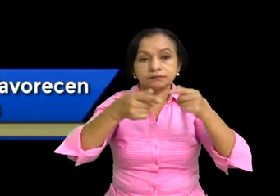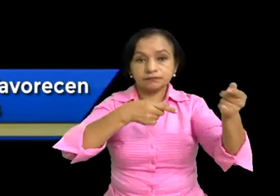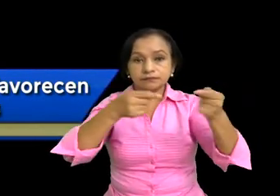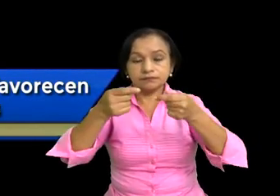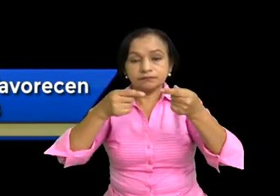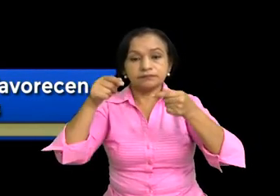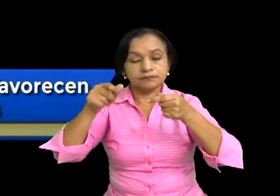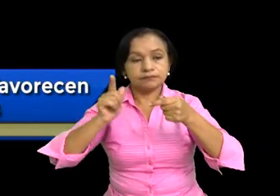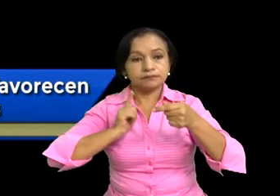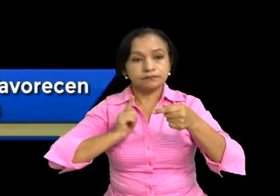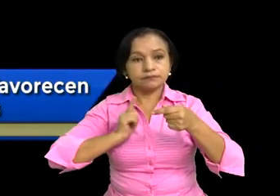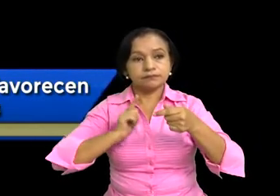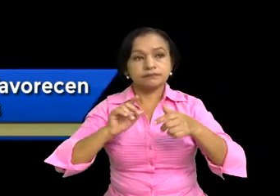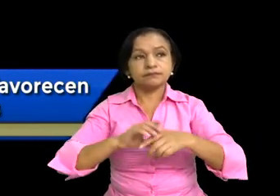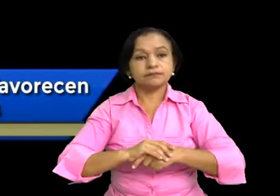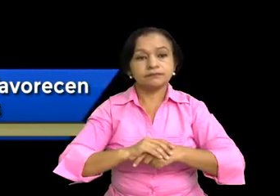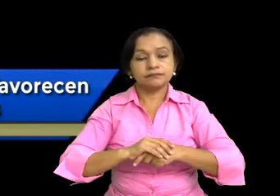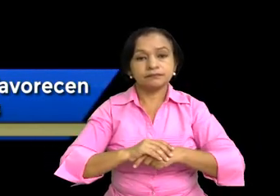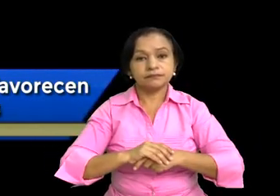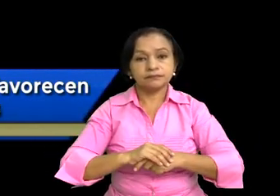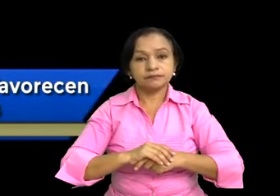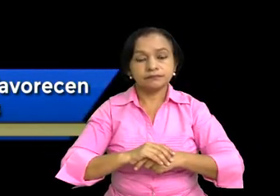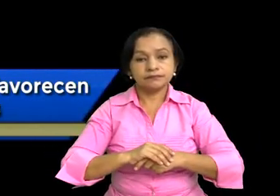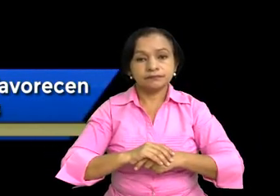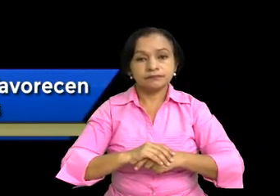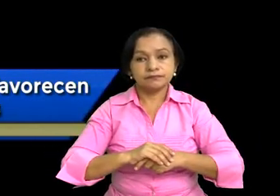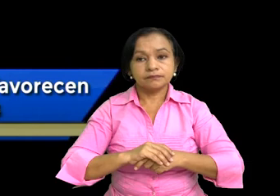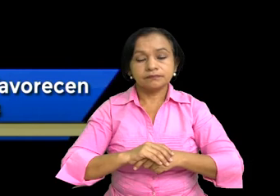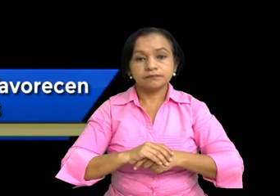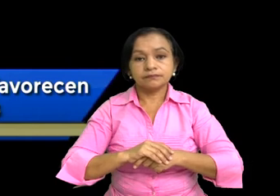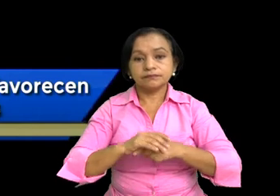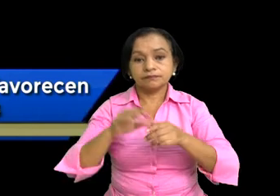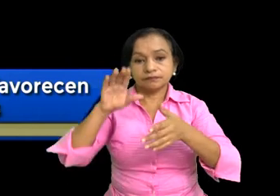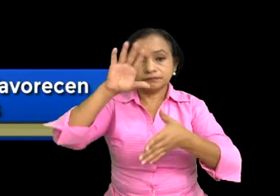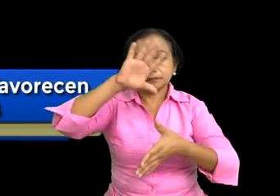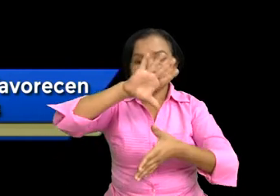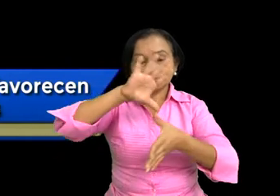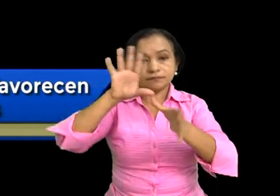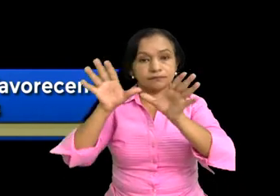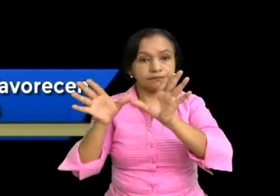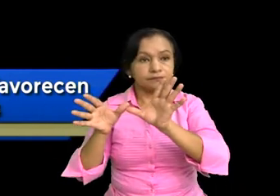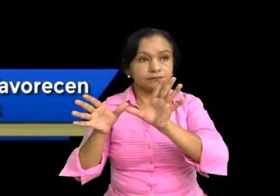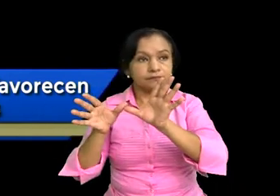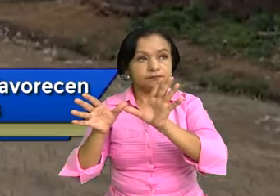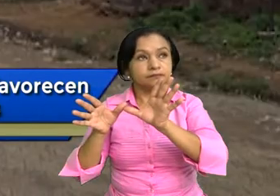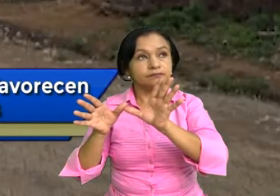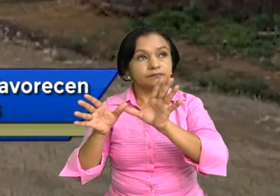negocios que están ahí floreciendo en esa zona. En la costa caribe,